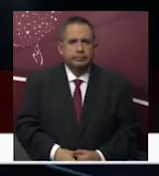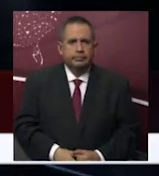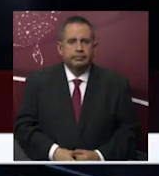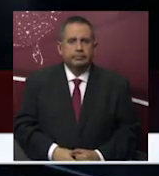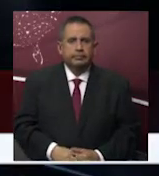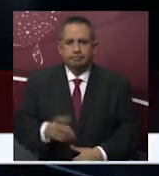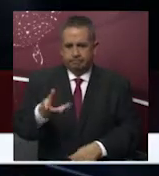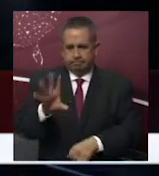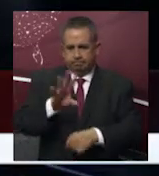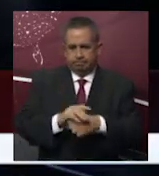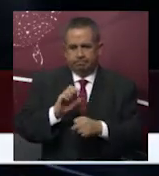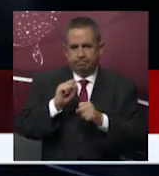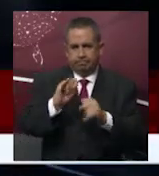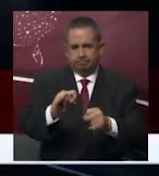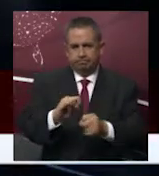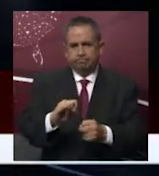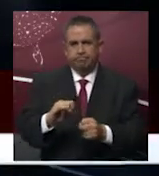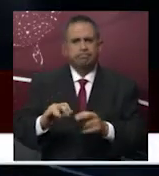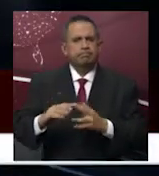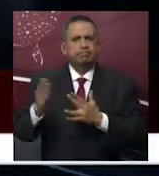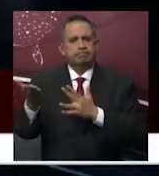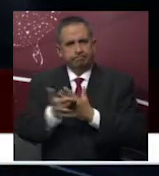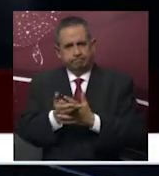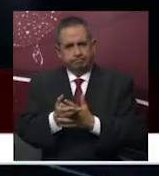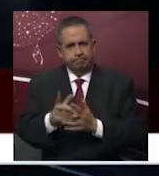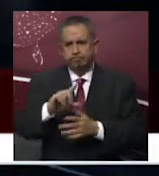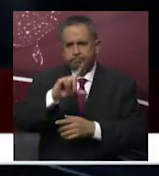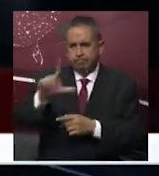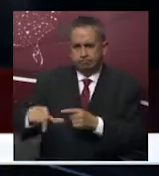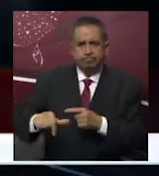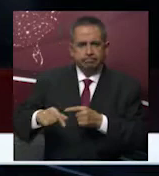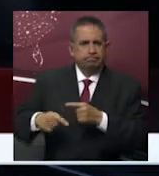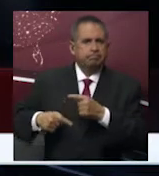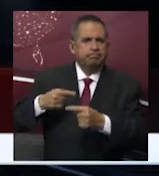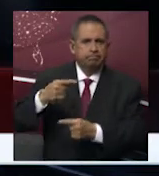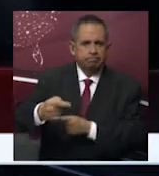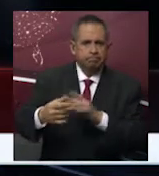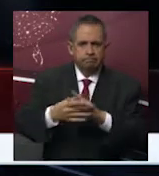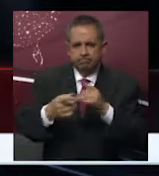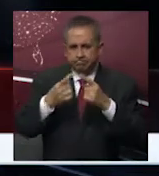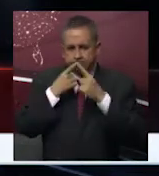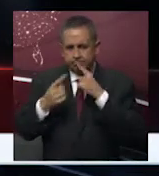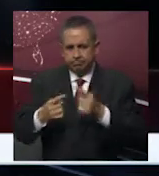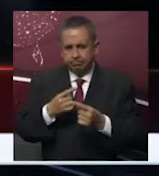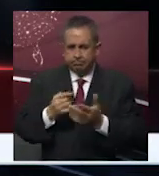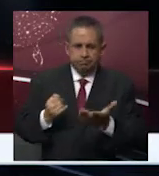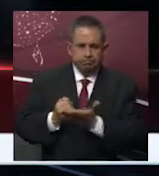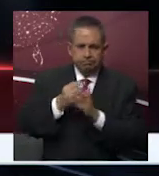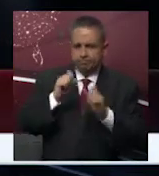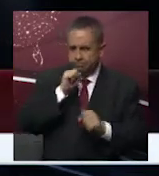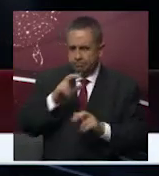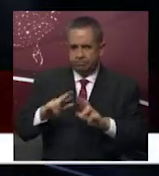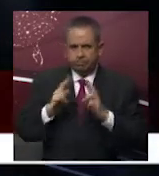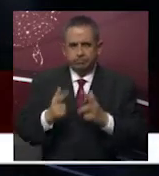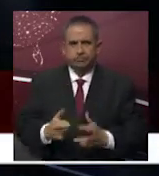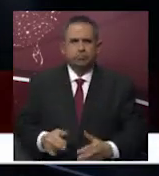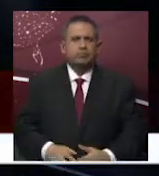Se autoriza la moción suspensiva y el dictamen se abordará posteriormente en esta misma sesión.